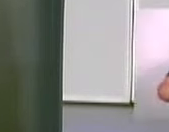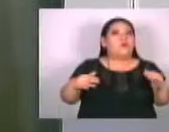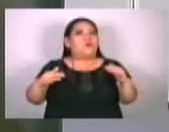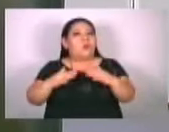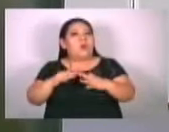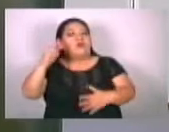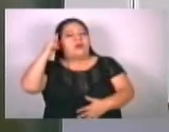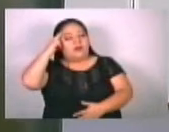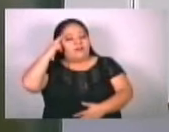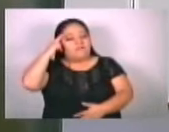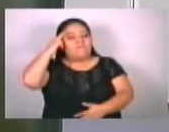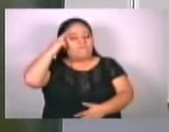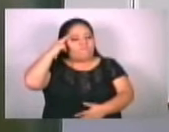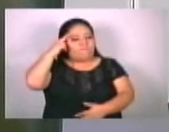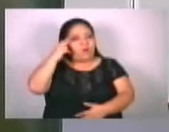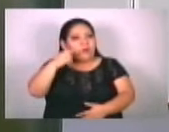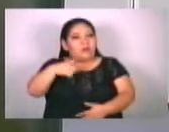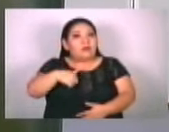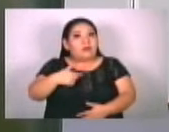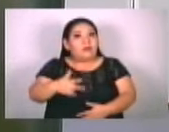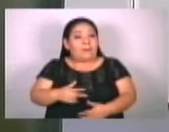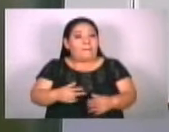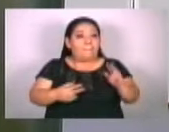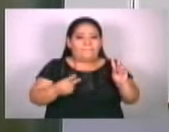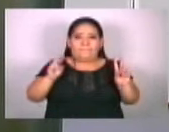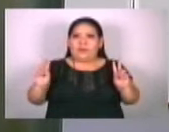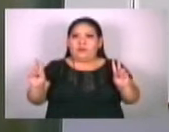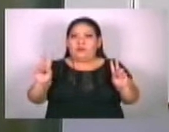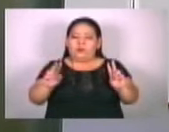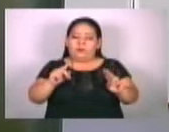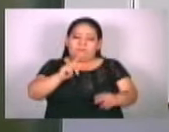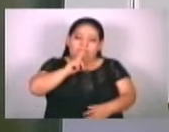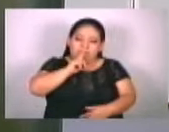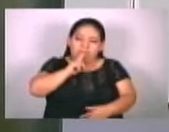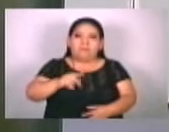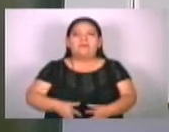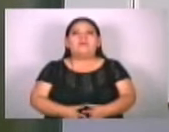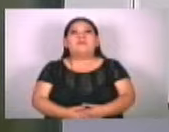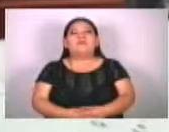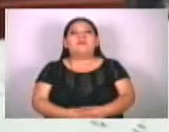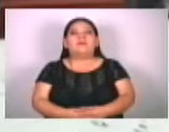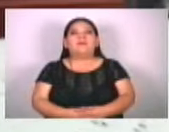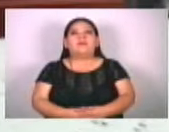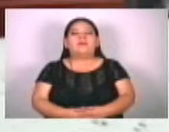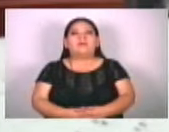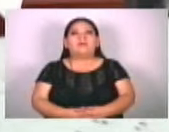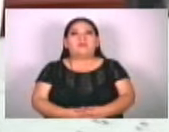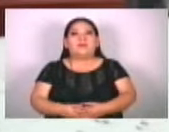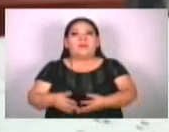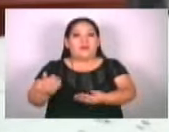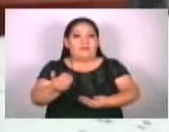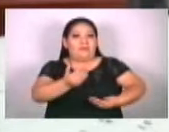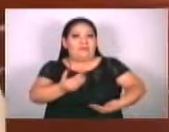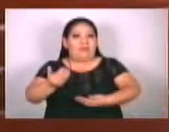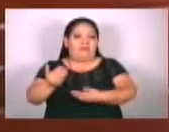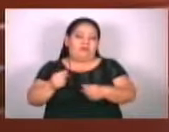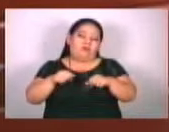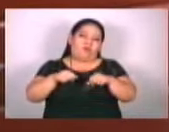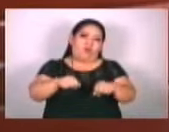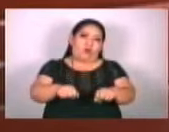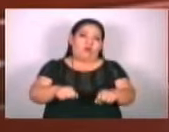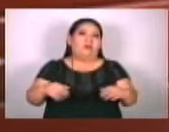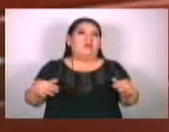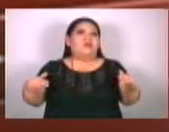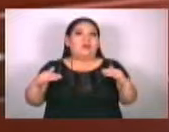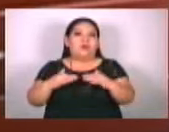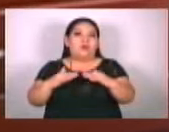sobre el duelo gestacional que muchas parejas viven en silencio. La muerte de un bebé puede ser también la pérdida